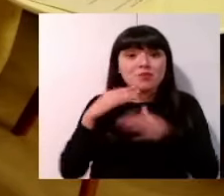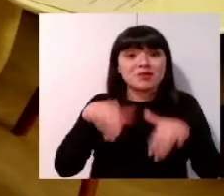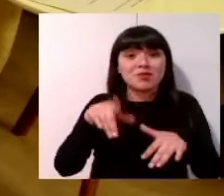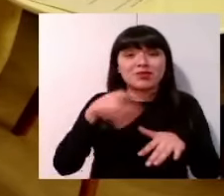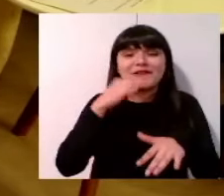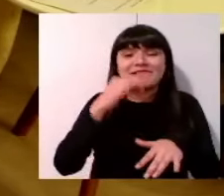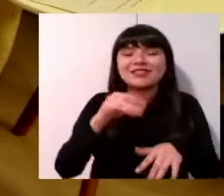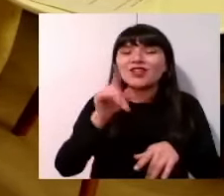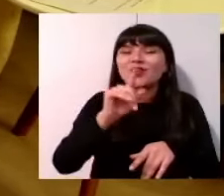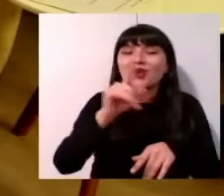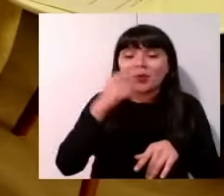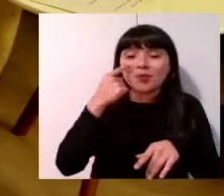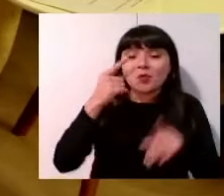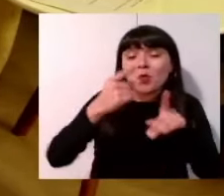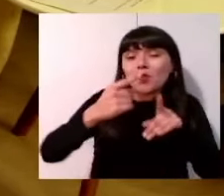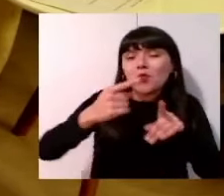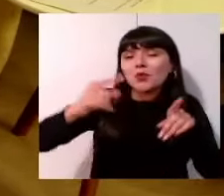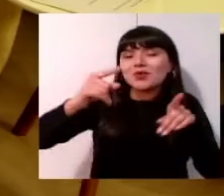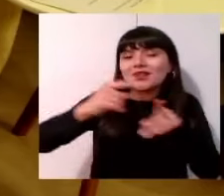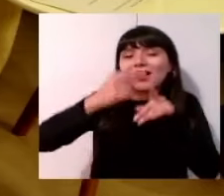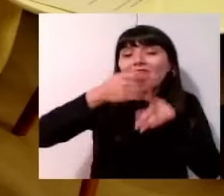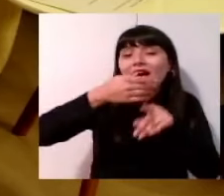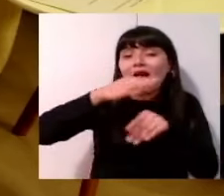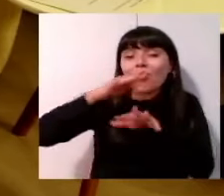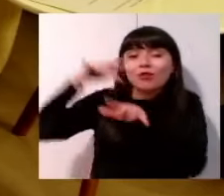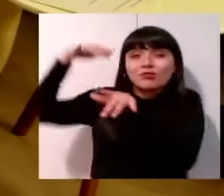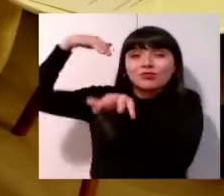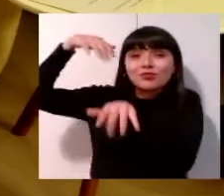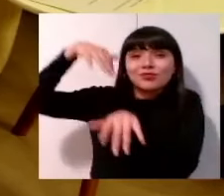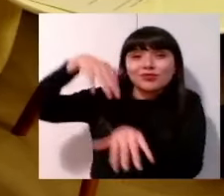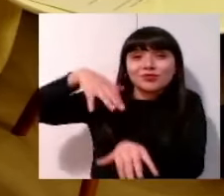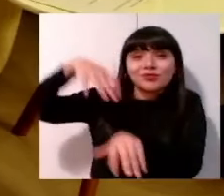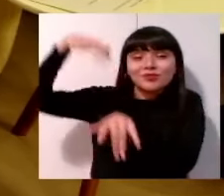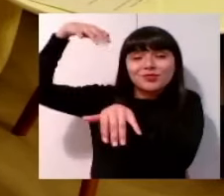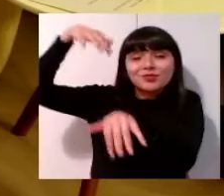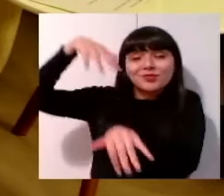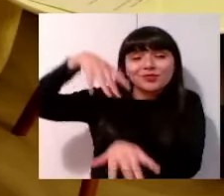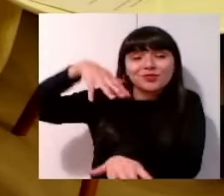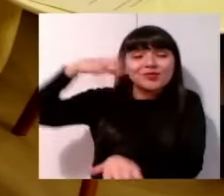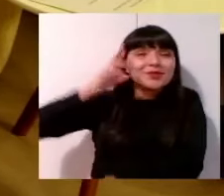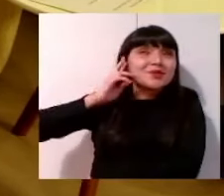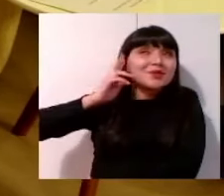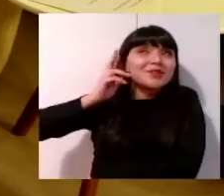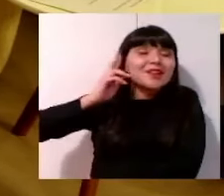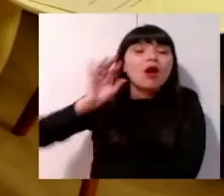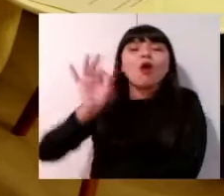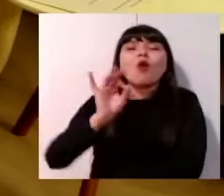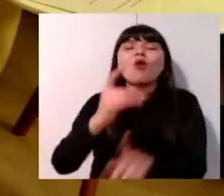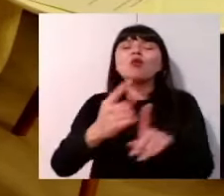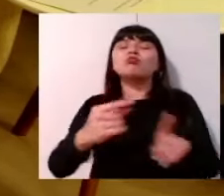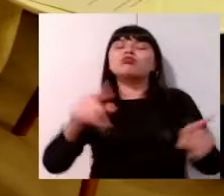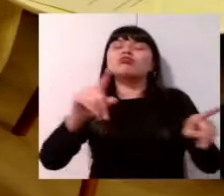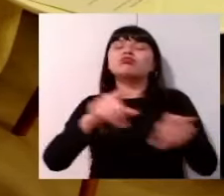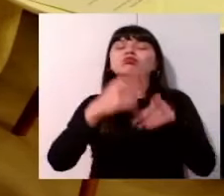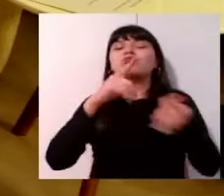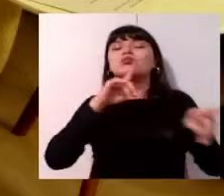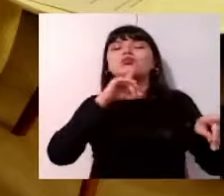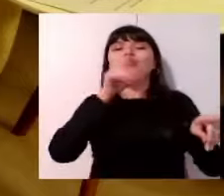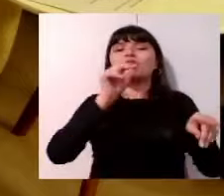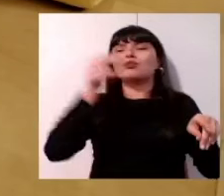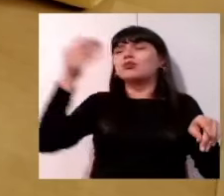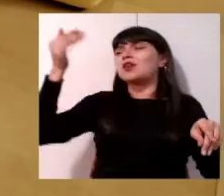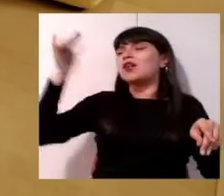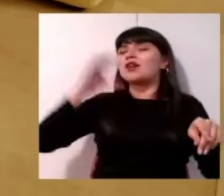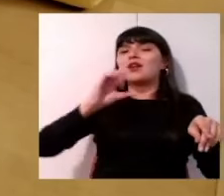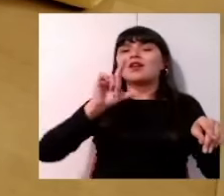la cascadita de agua que lo va a inducir al sueño, o la música clásica que les hace bien. ¿Y cuáles son cada uno de esos colores? ¿Qué